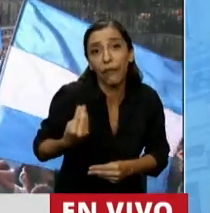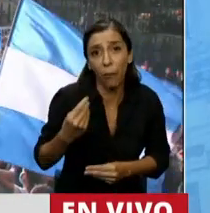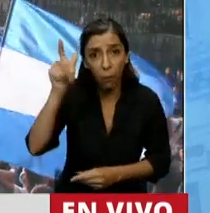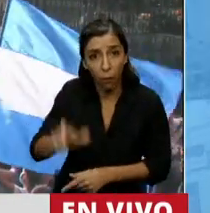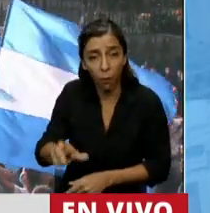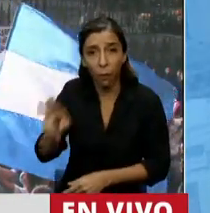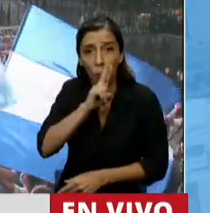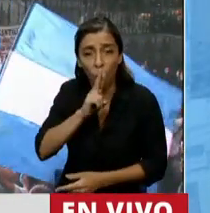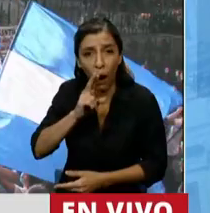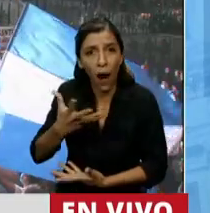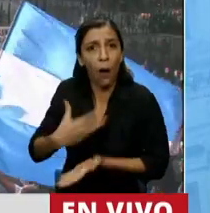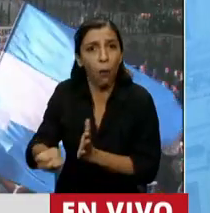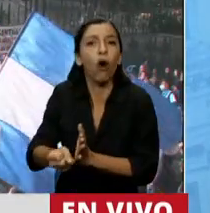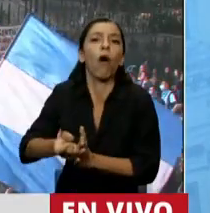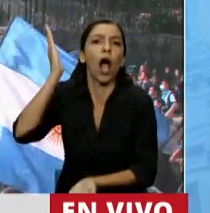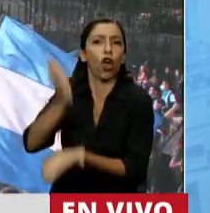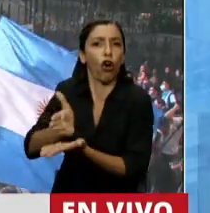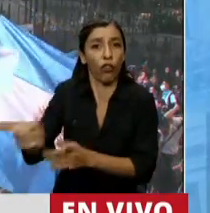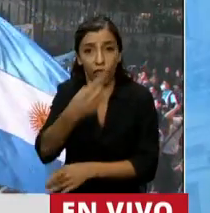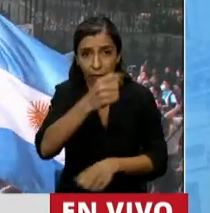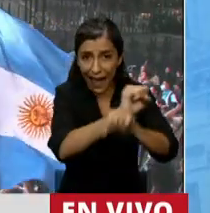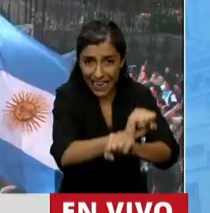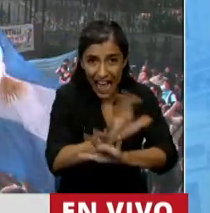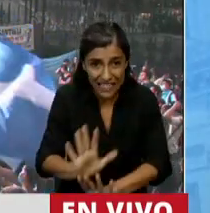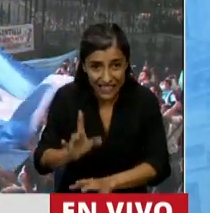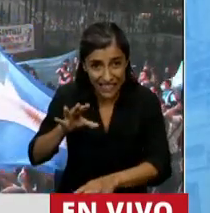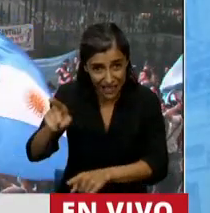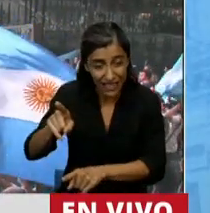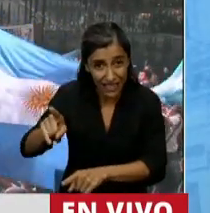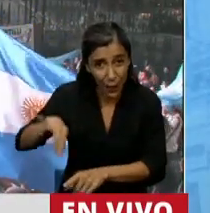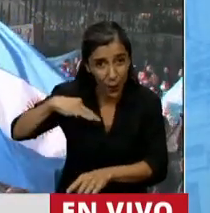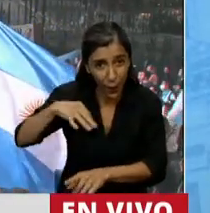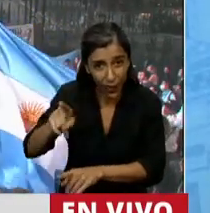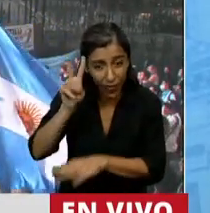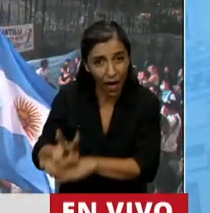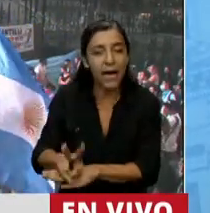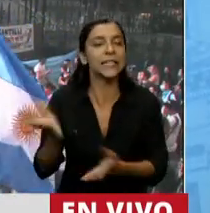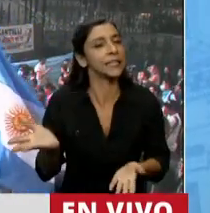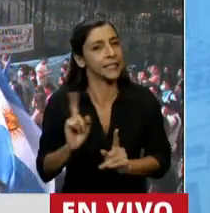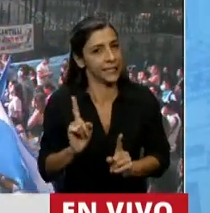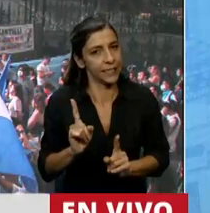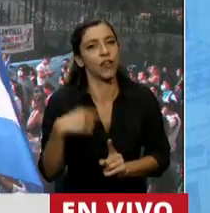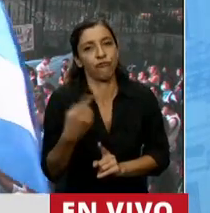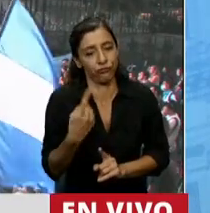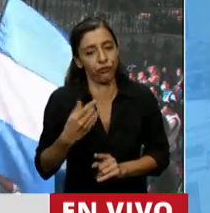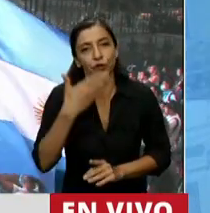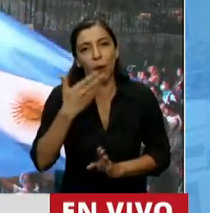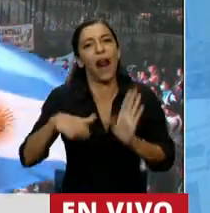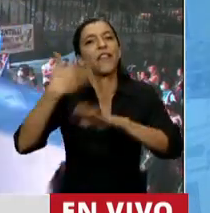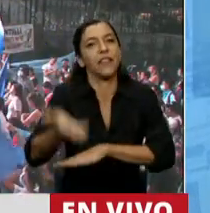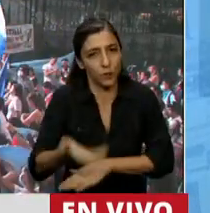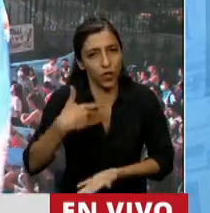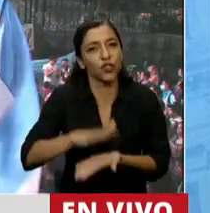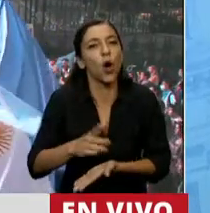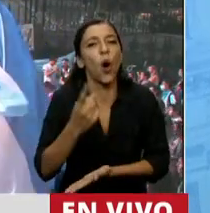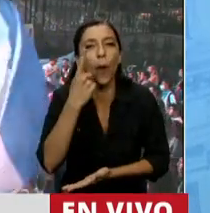vida se protege con proyectos como los que vamos a tratar después de este proyecto, que tiene que ver con la protección de los primeros 1000 días y que tiene